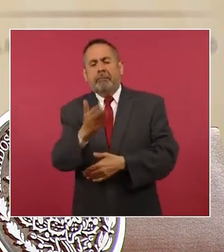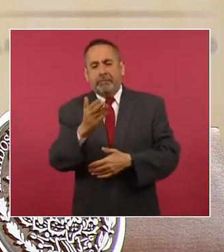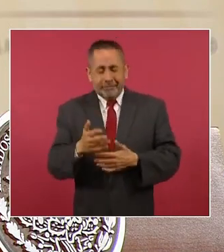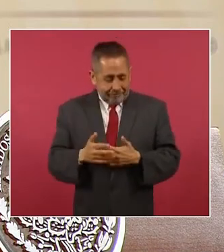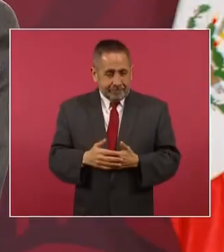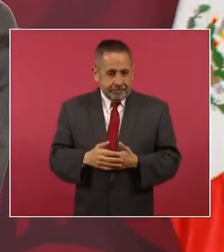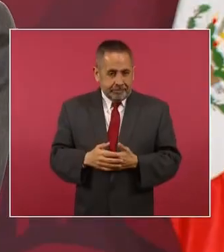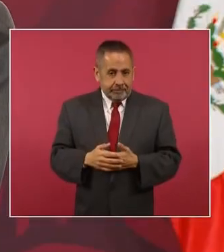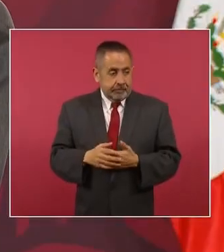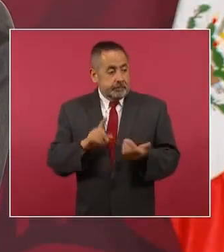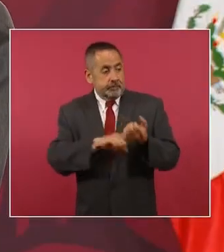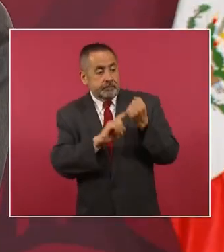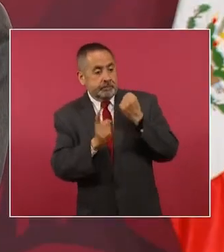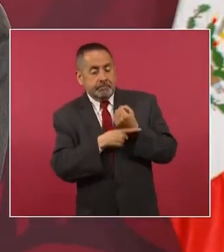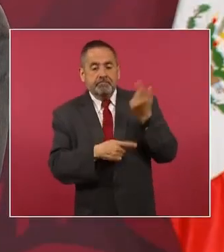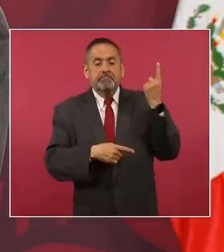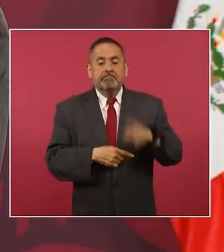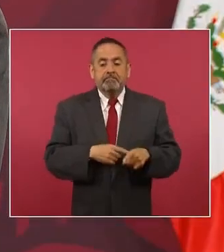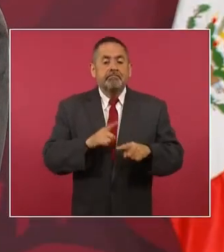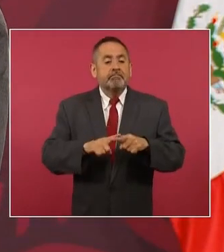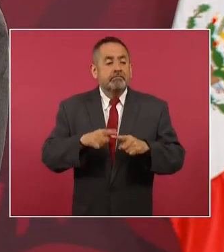por instrucciones del presidente.